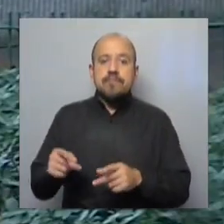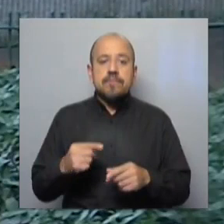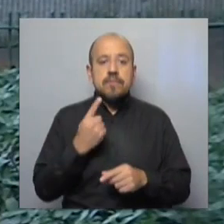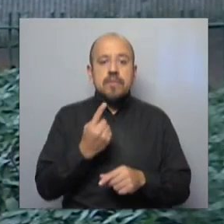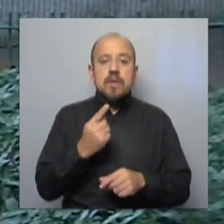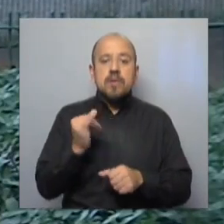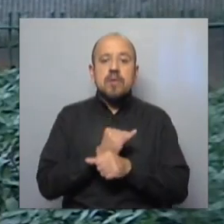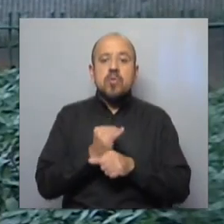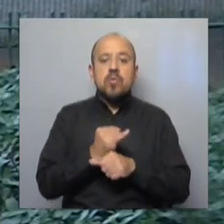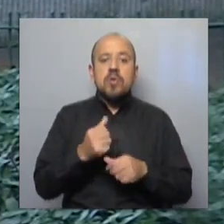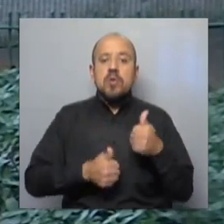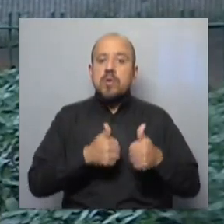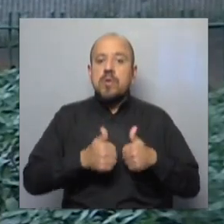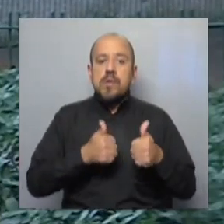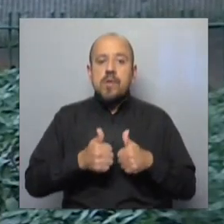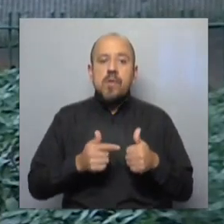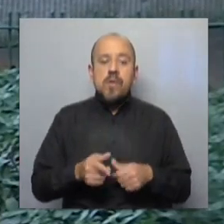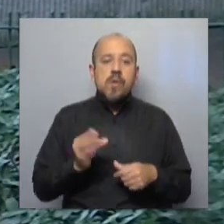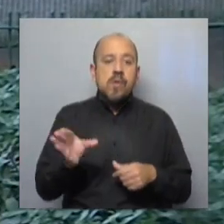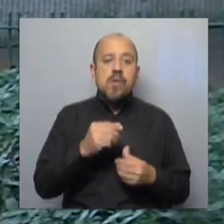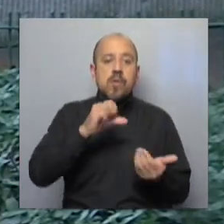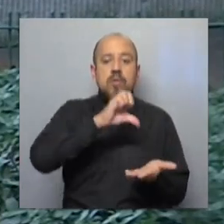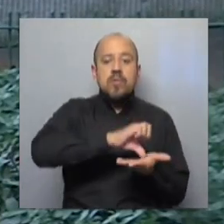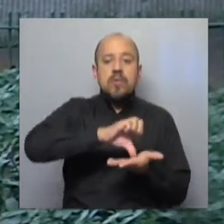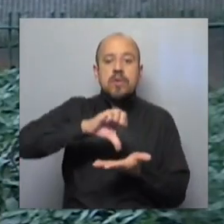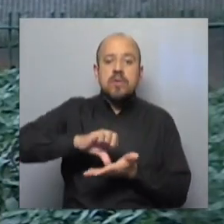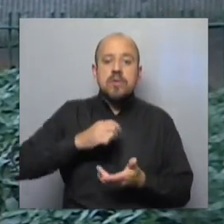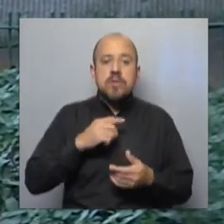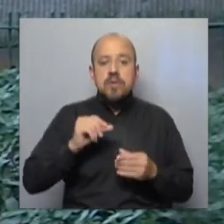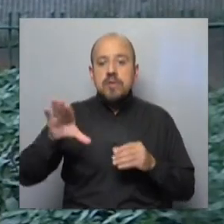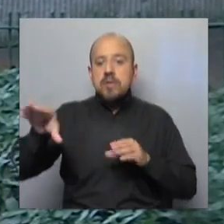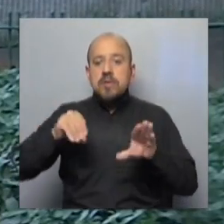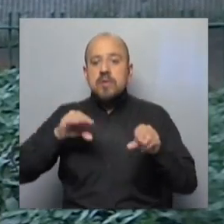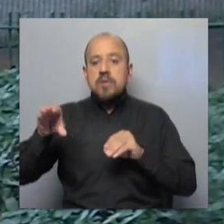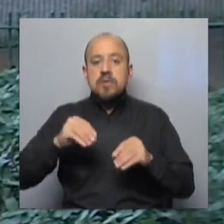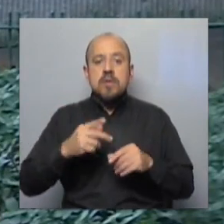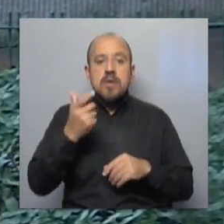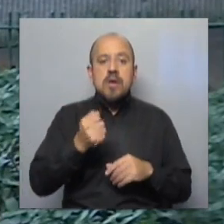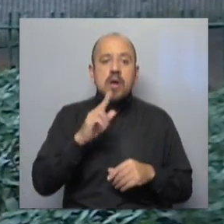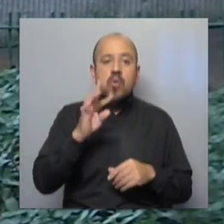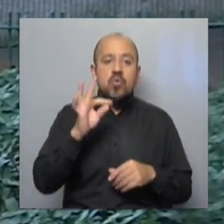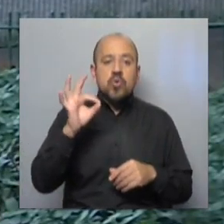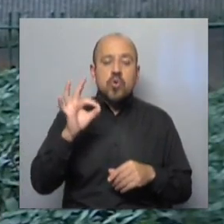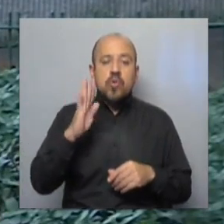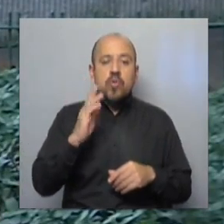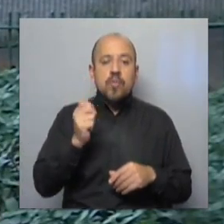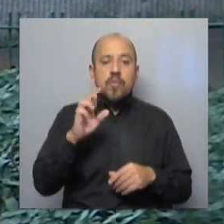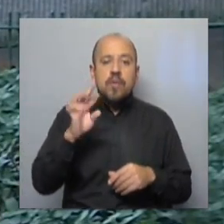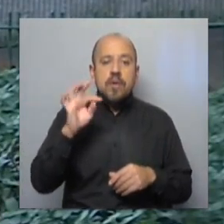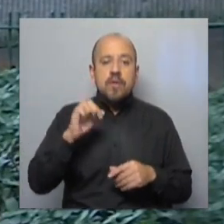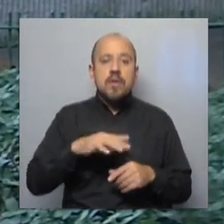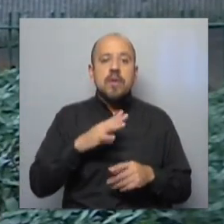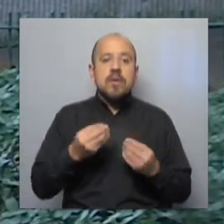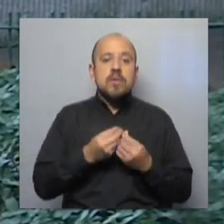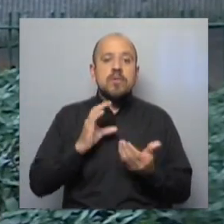porque es una industria muy competitiva de todos los países tratando de captar autopartistas en la región por esa misma razón de que genera rápidamente